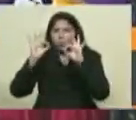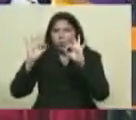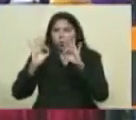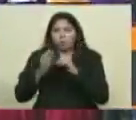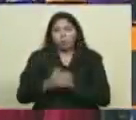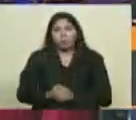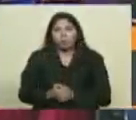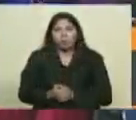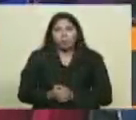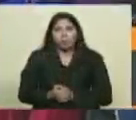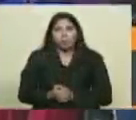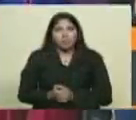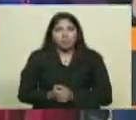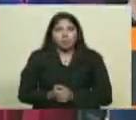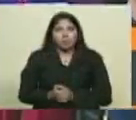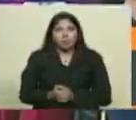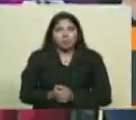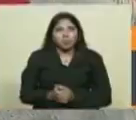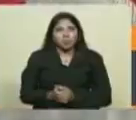patria.